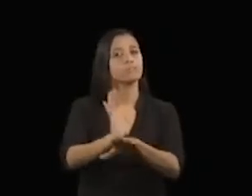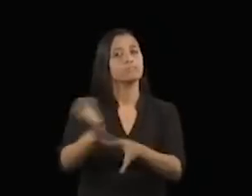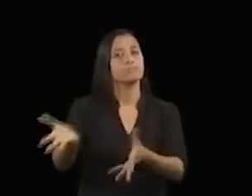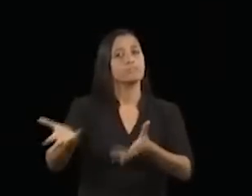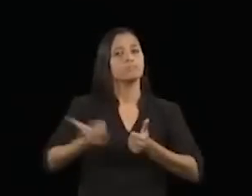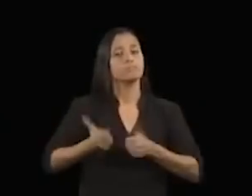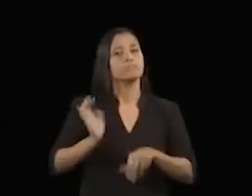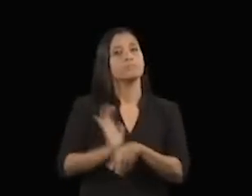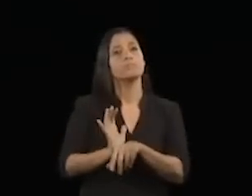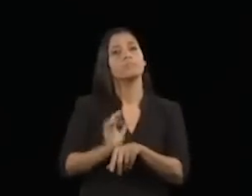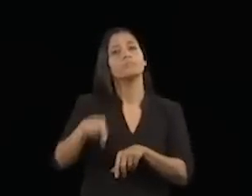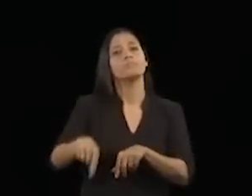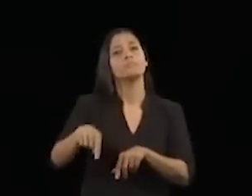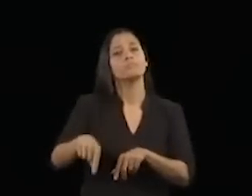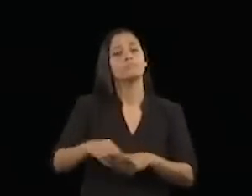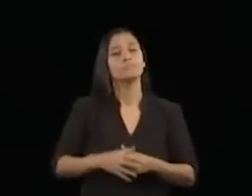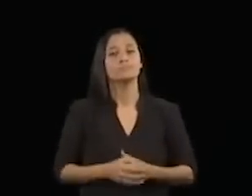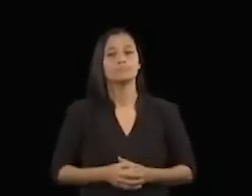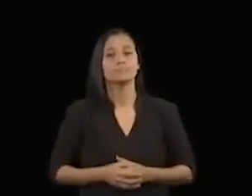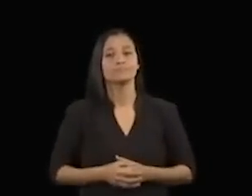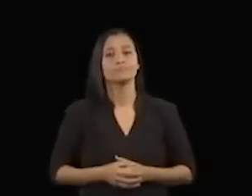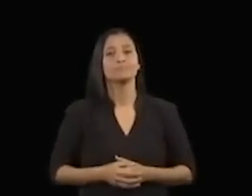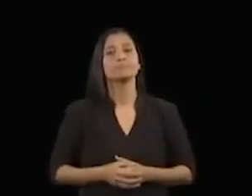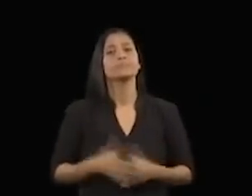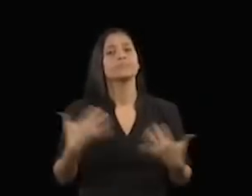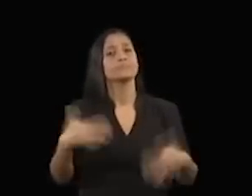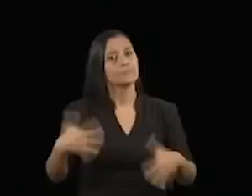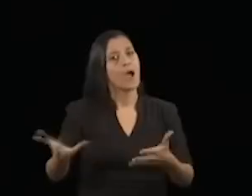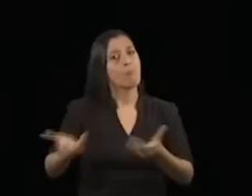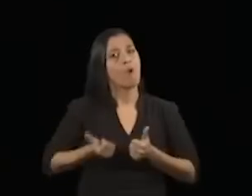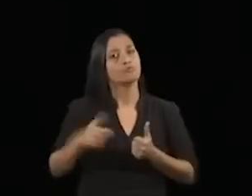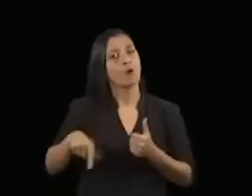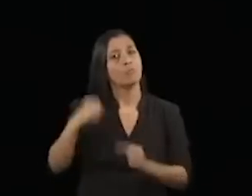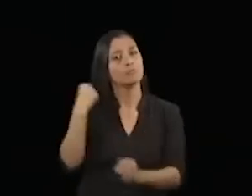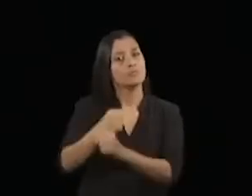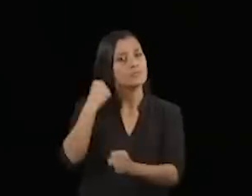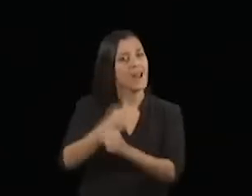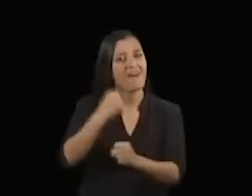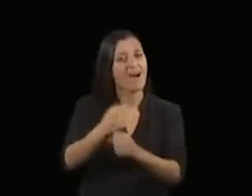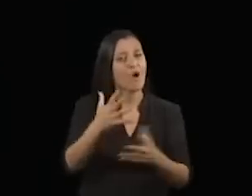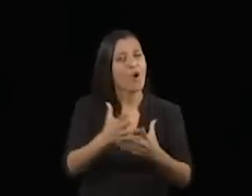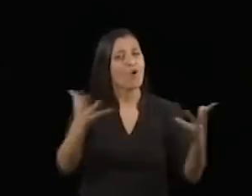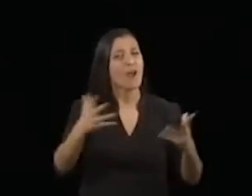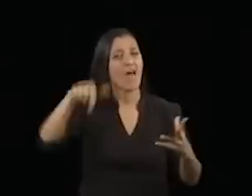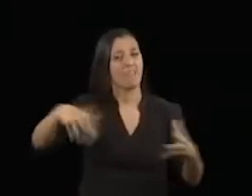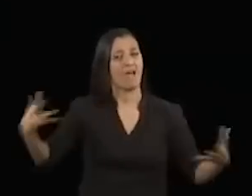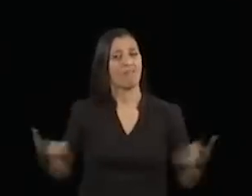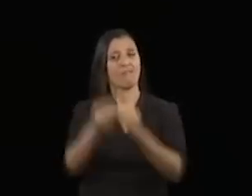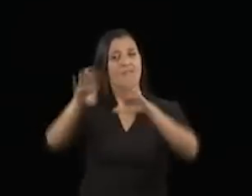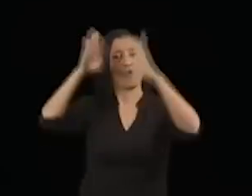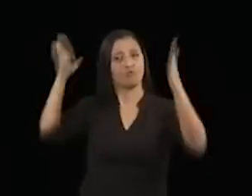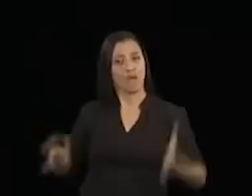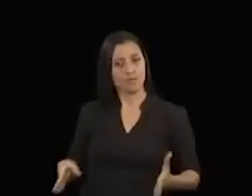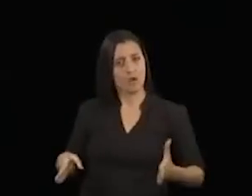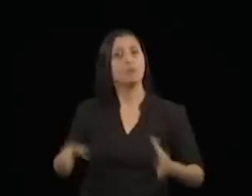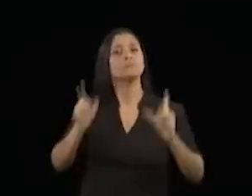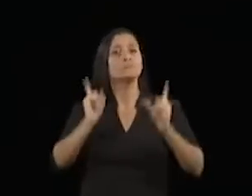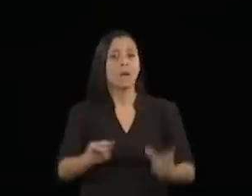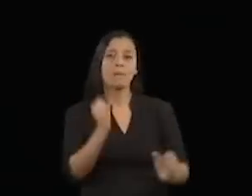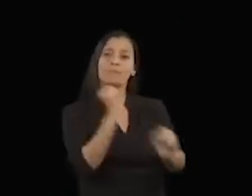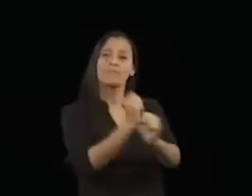esta enorme labor que lleva a cabo la Fundación y en el laburo